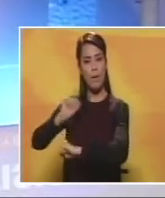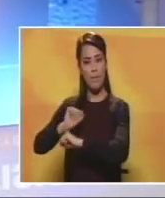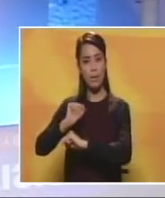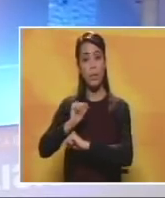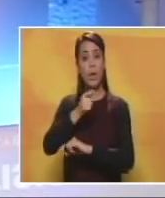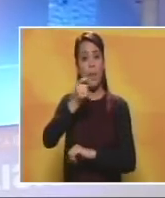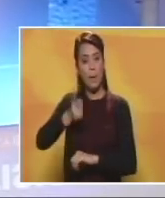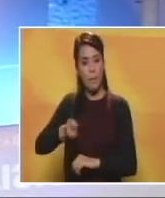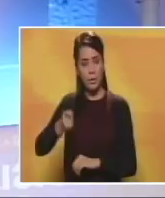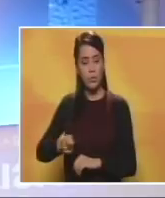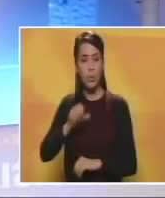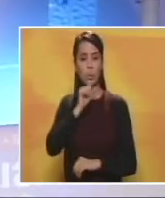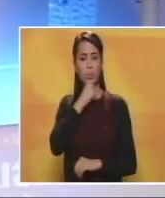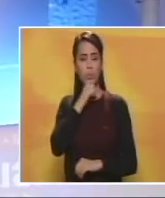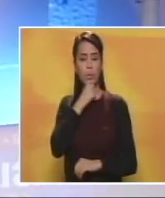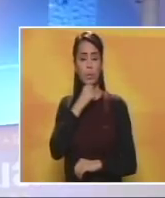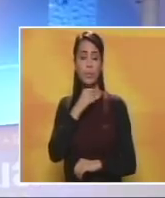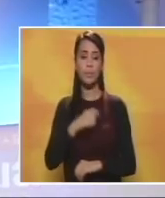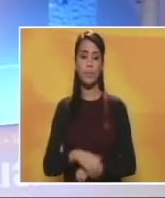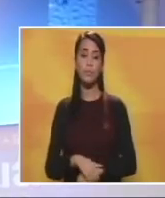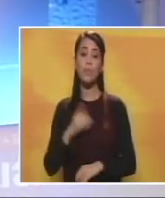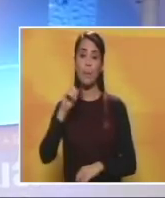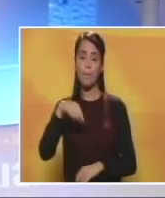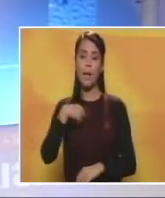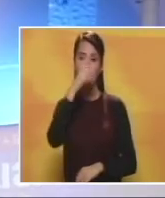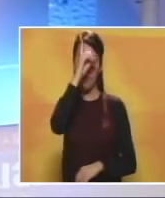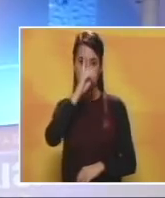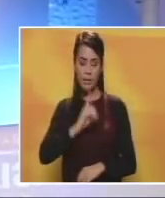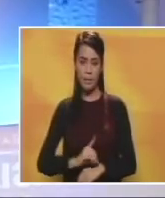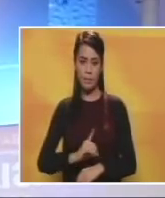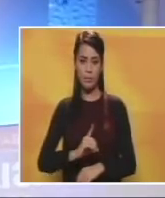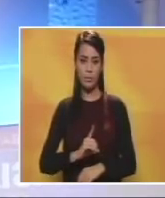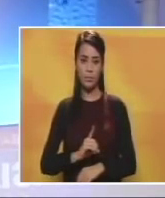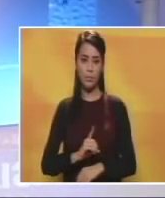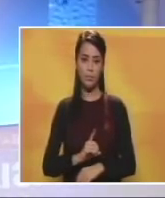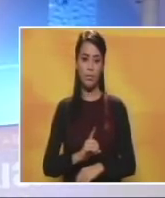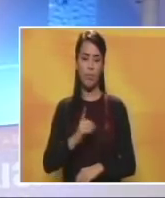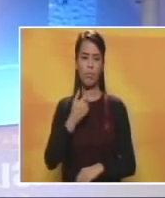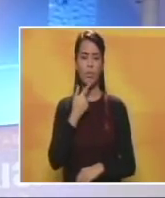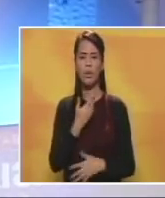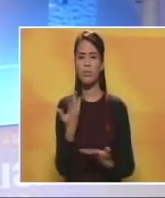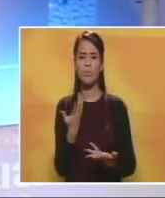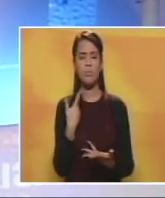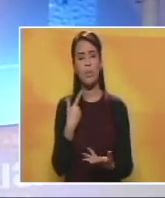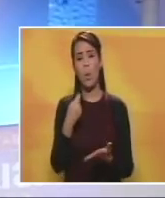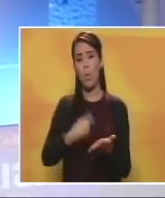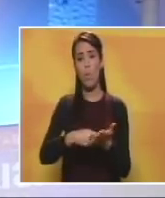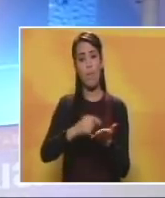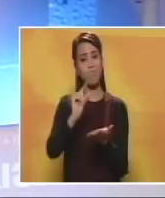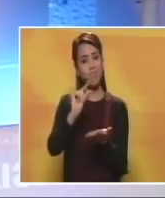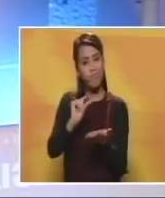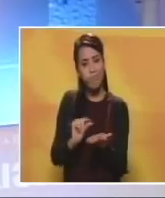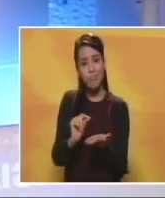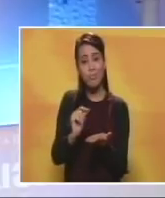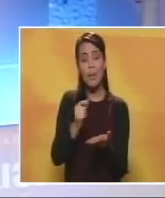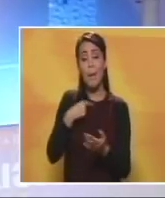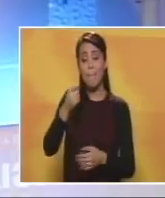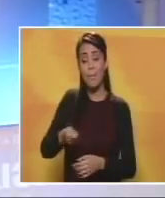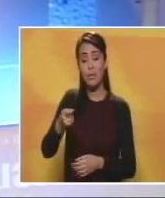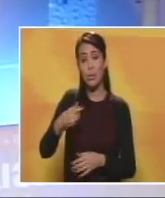los Pensionados, Jubilados y con Personas con Discapacidad, Edgar Silva, cuestionó el pago incompleto de las pensiones, lo que